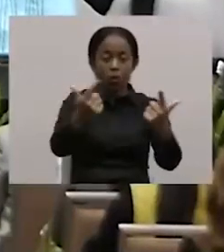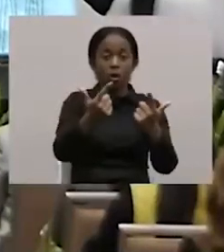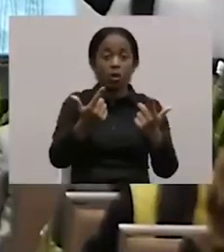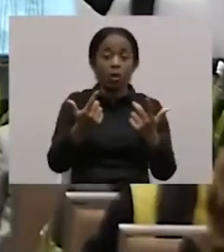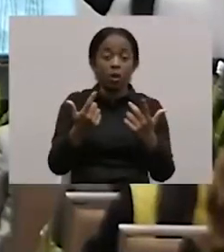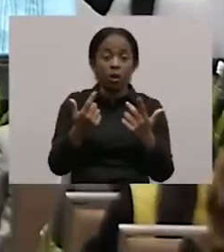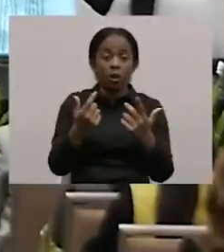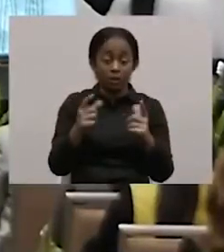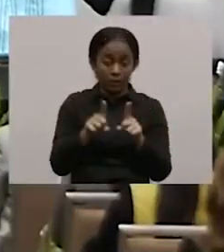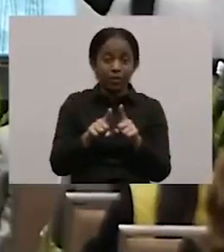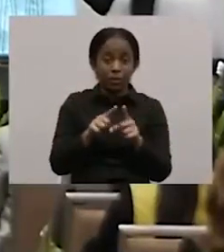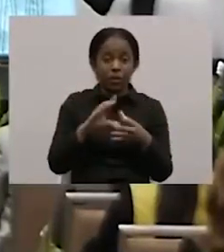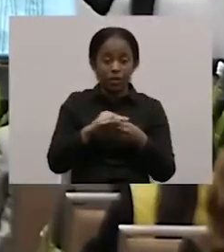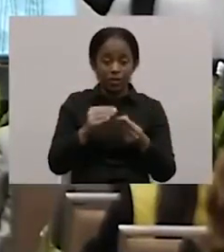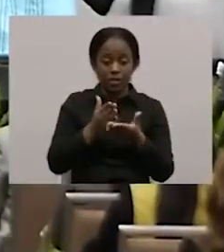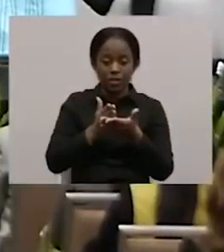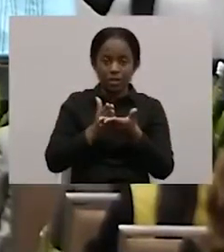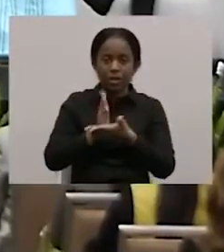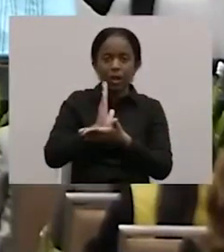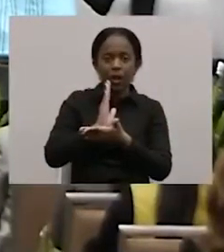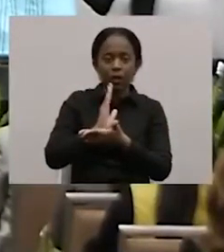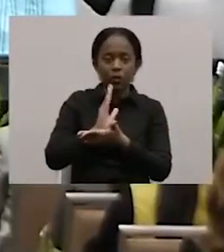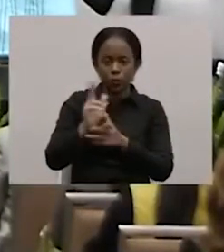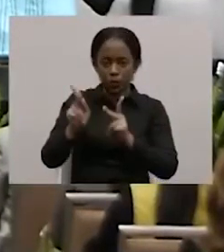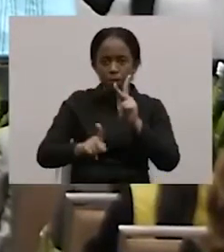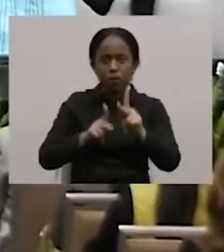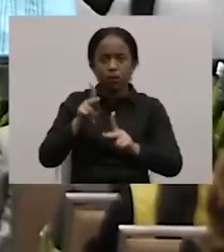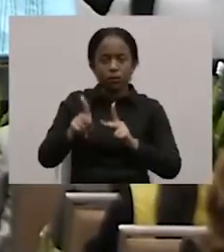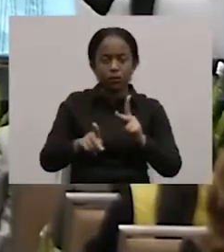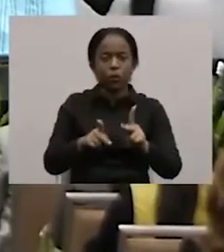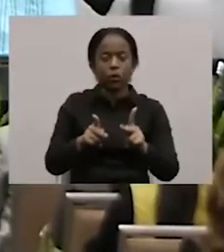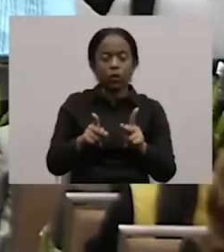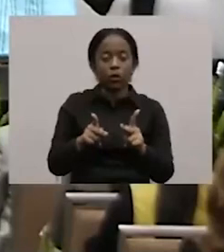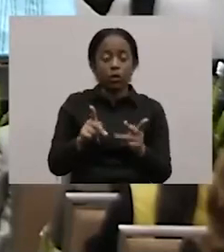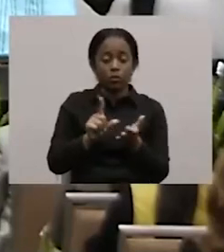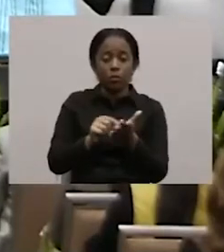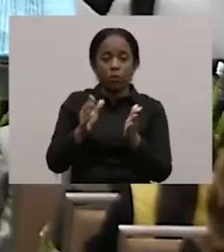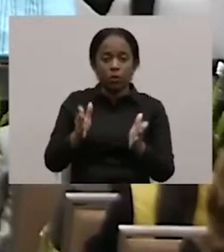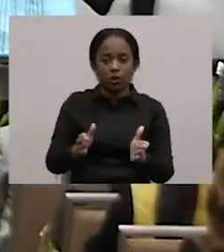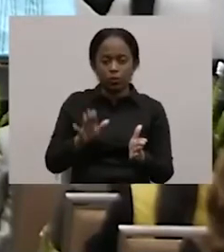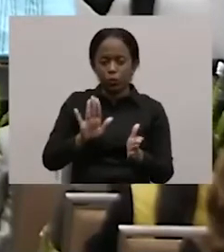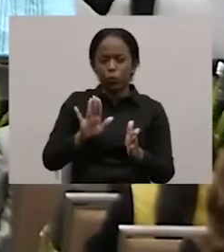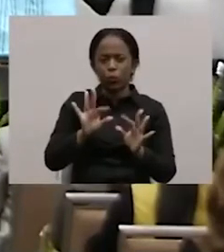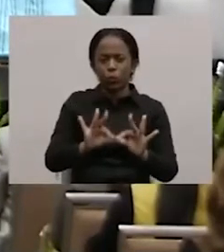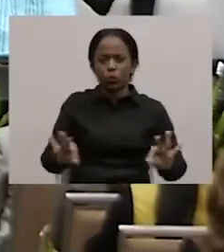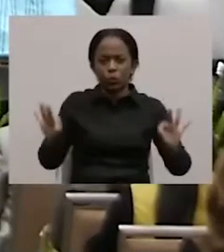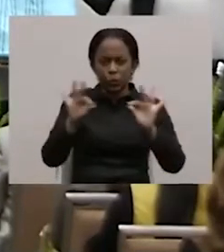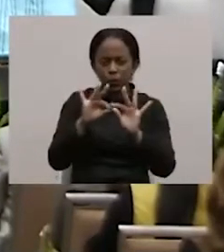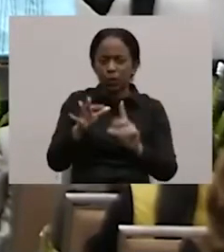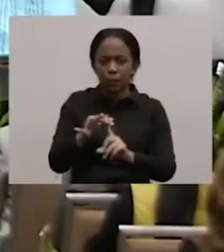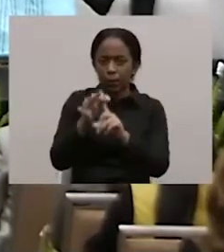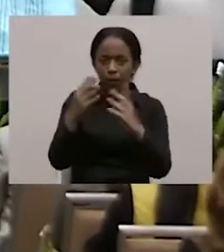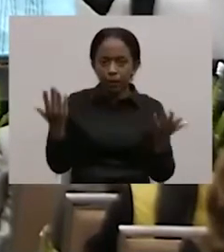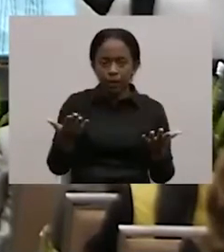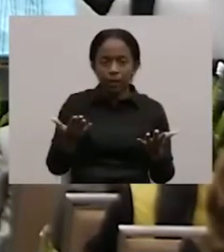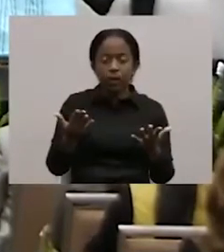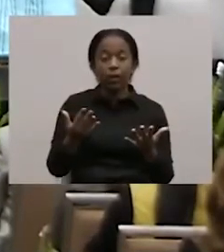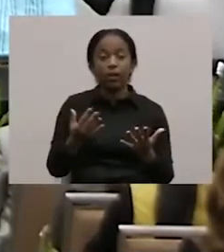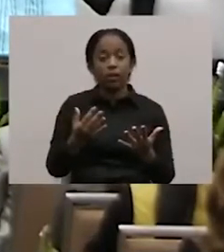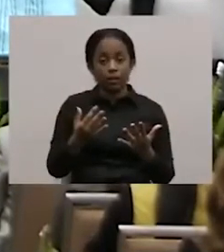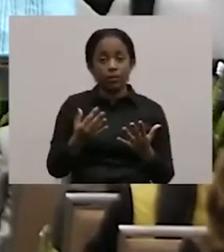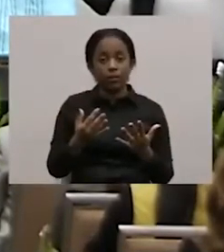derecho humano. No obstante, es para el periodismo el factor esencial de su desempeño y ha sido por